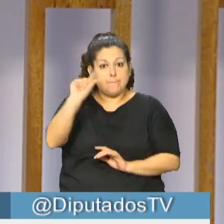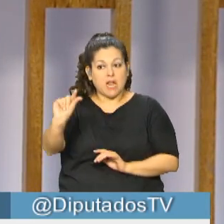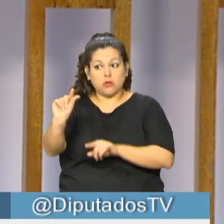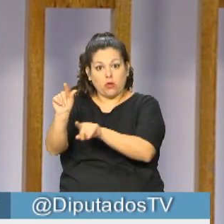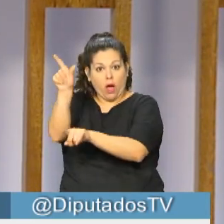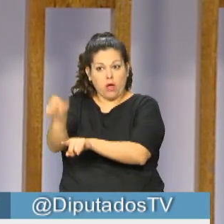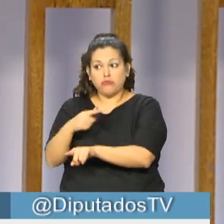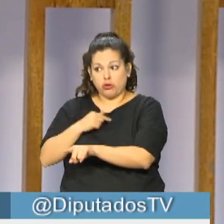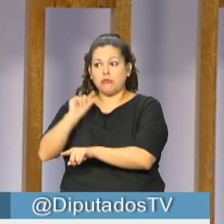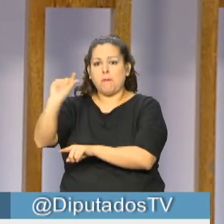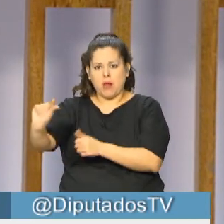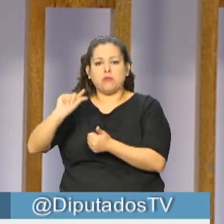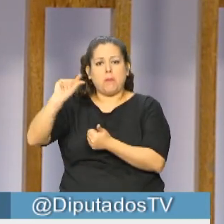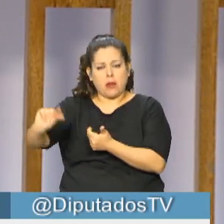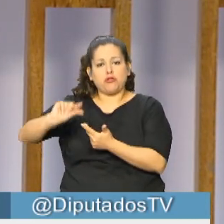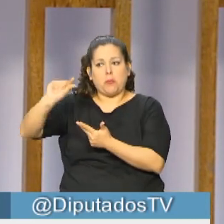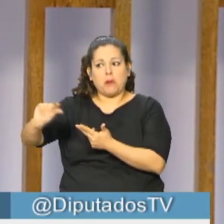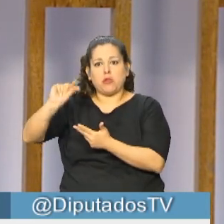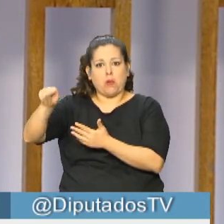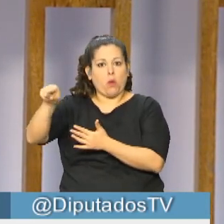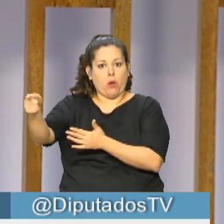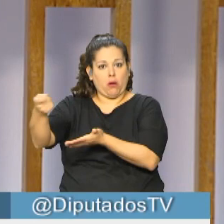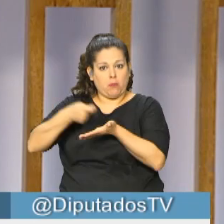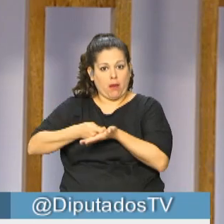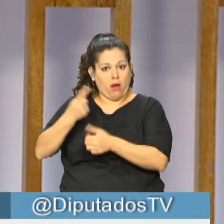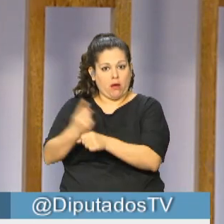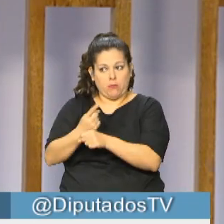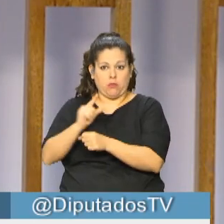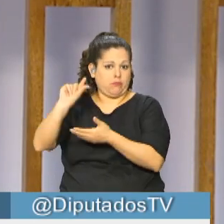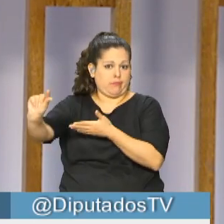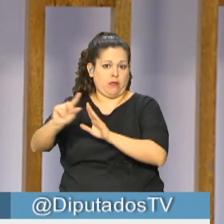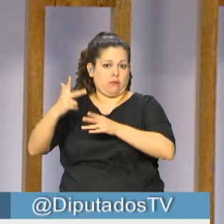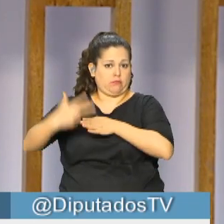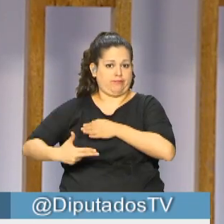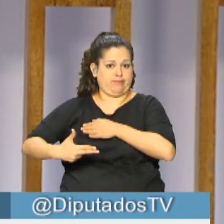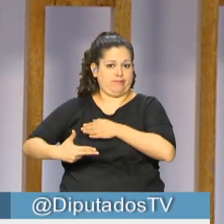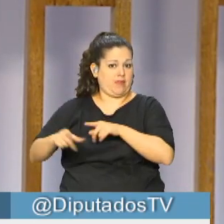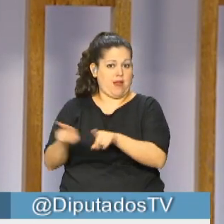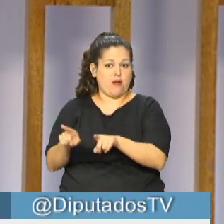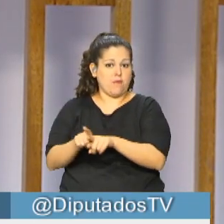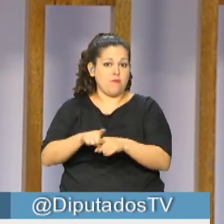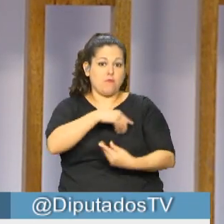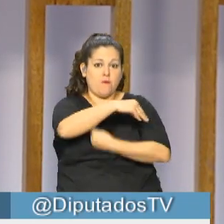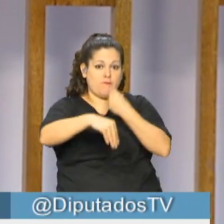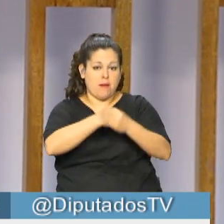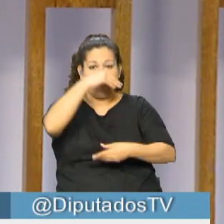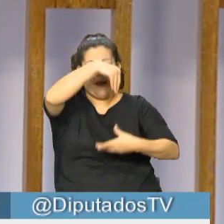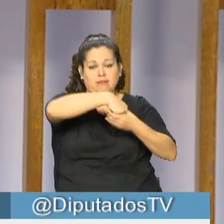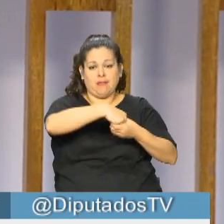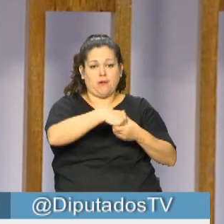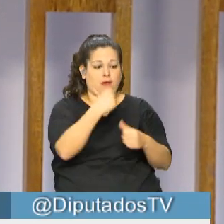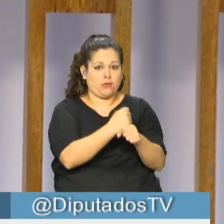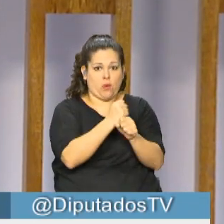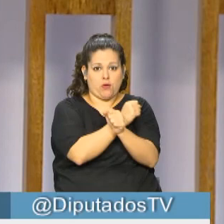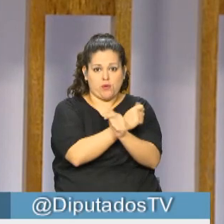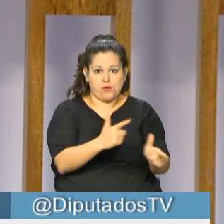Te presté. Ahora no tenés capacidad de pago, no te presto más. Y esto es como la familia, si nosotros internamente no podemos generar trabajo,